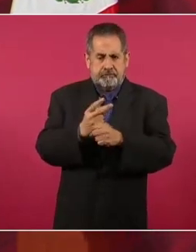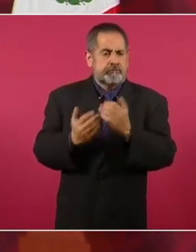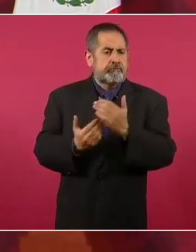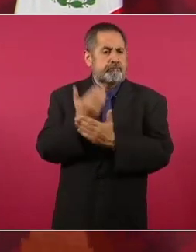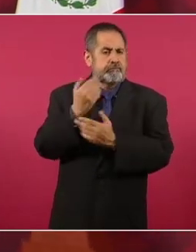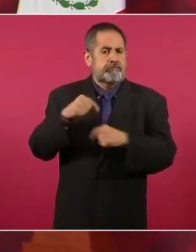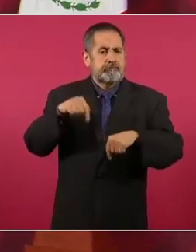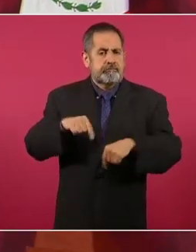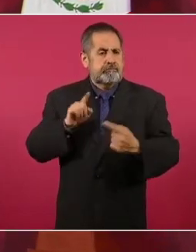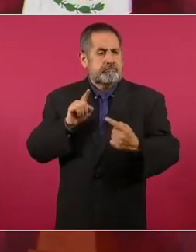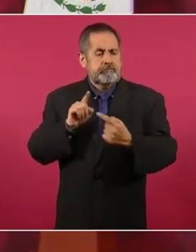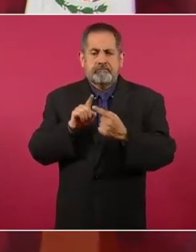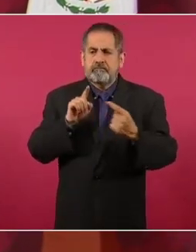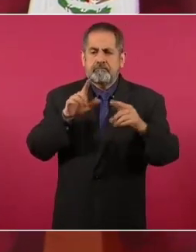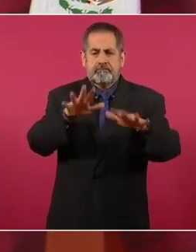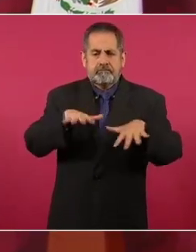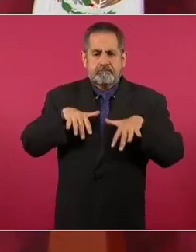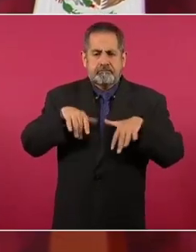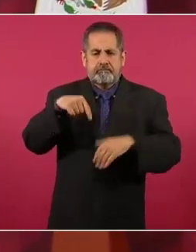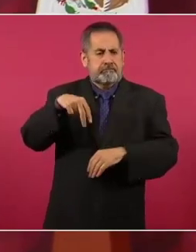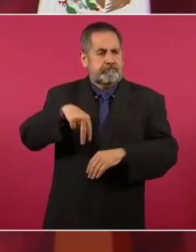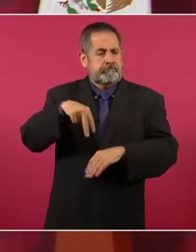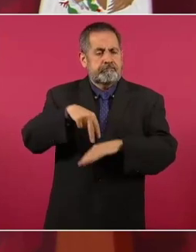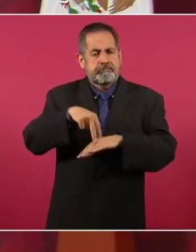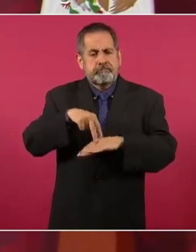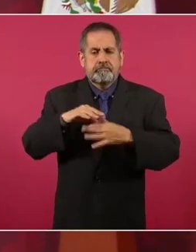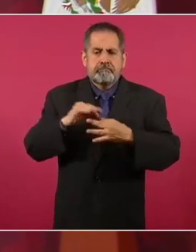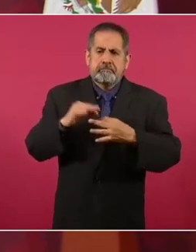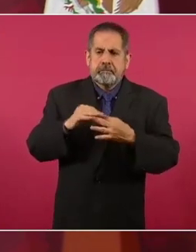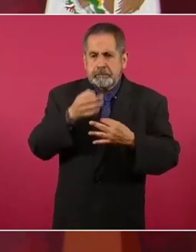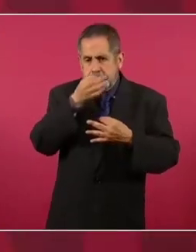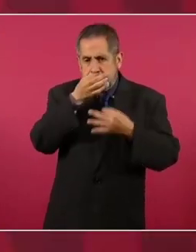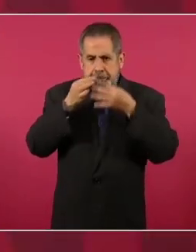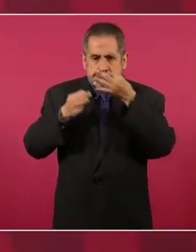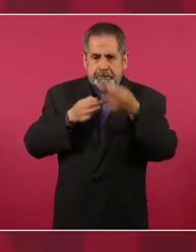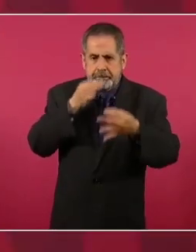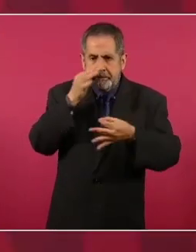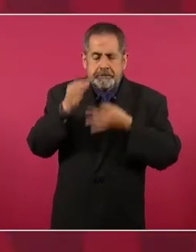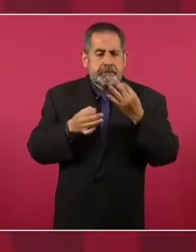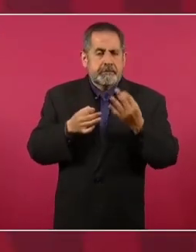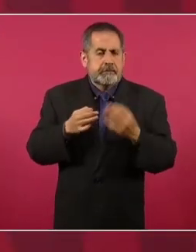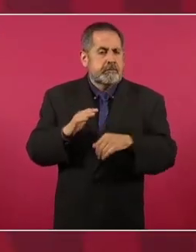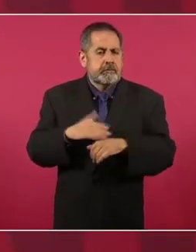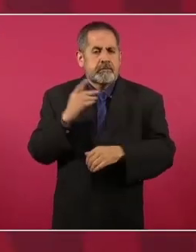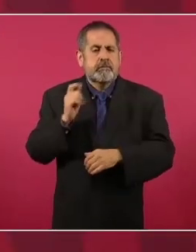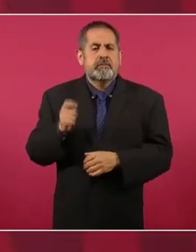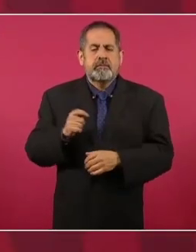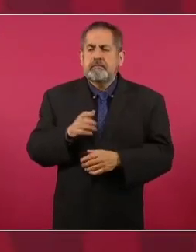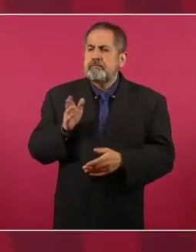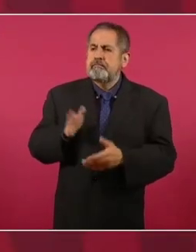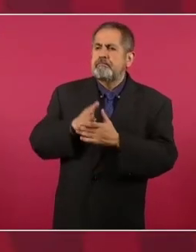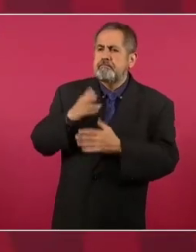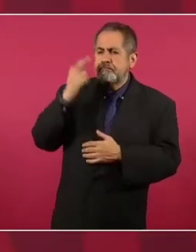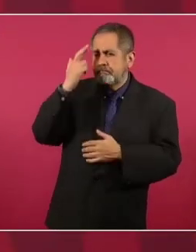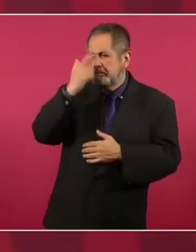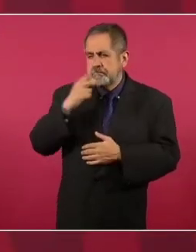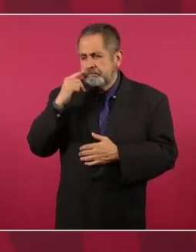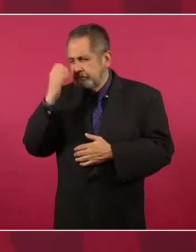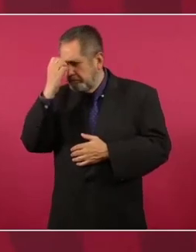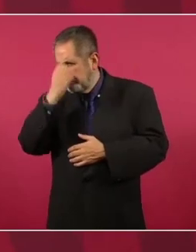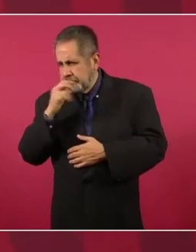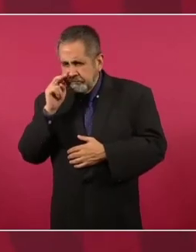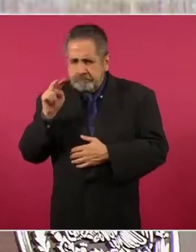aquí en la mañanera, porque la supervisión pues tiene que ver